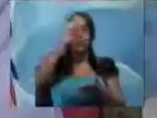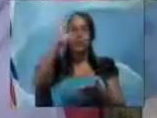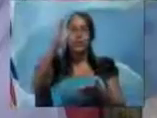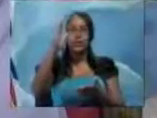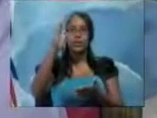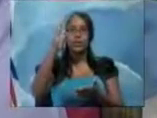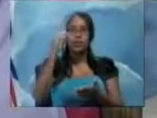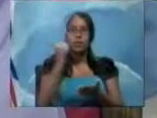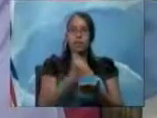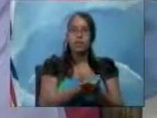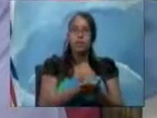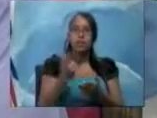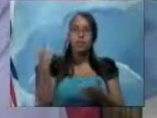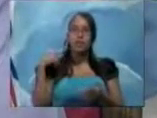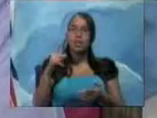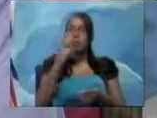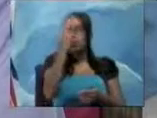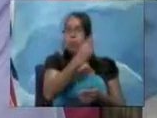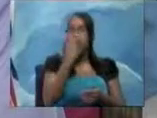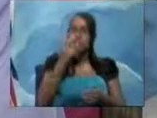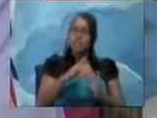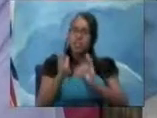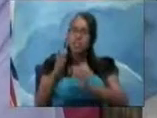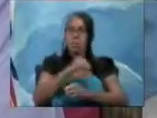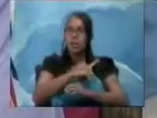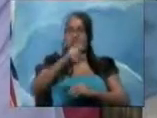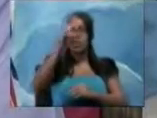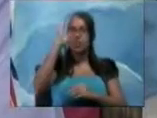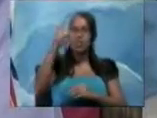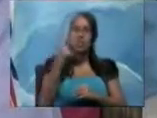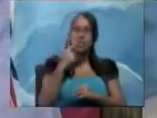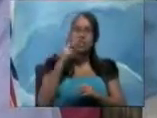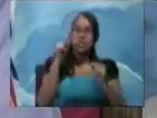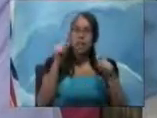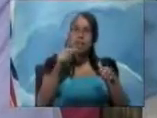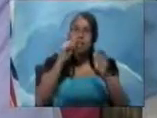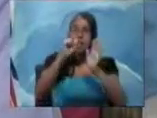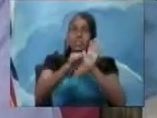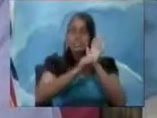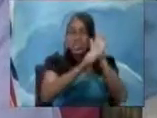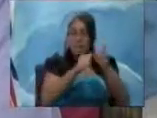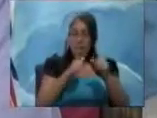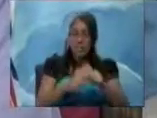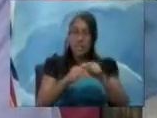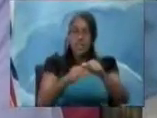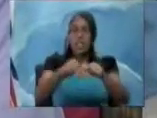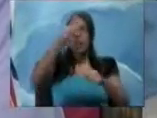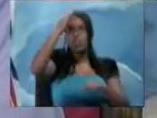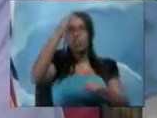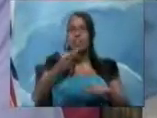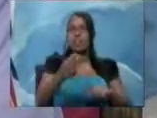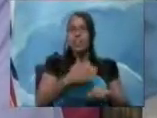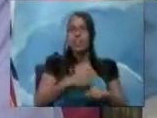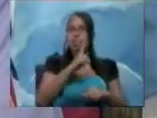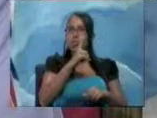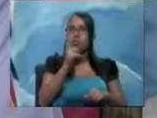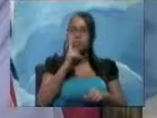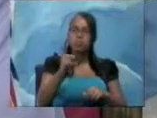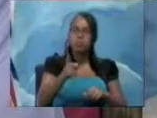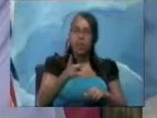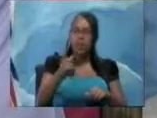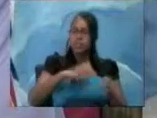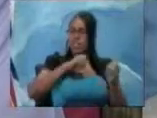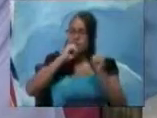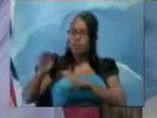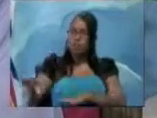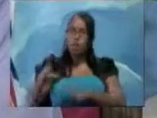Dios tenemos Promesa de parte de Dios que dice las escritura estas señales seguirán a los que creen en mi nombre echarán fuera demonios